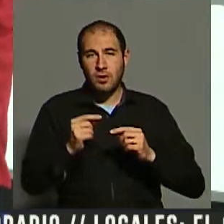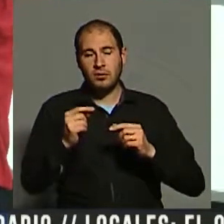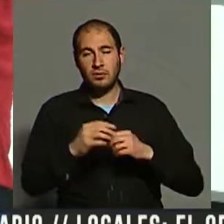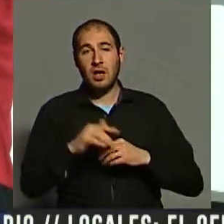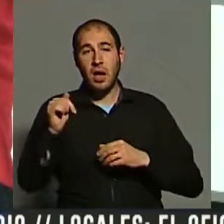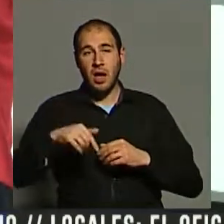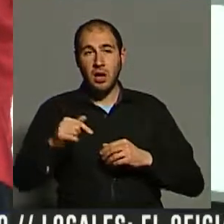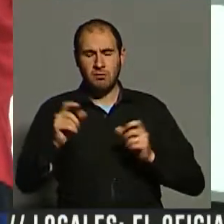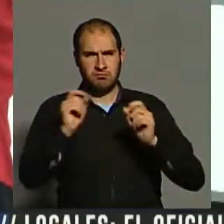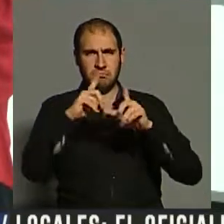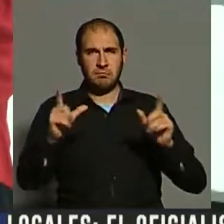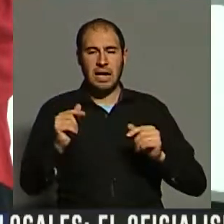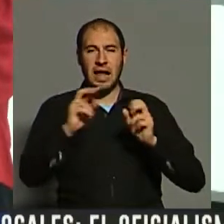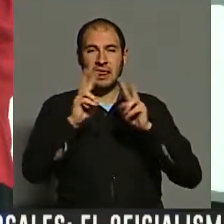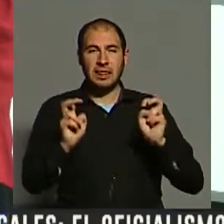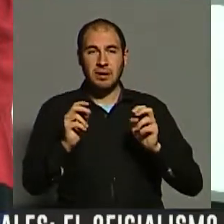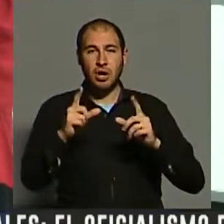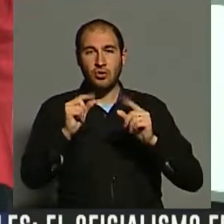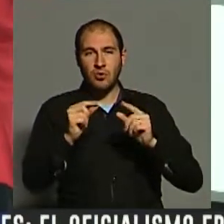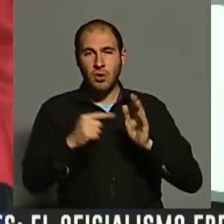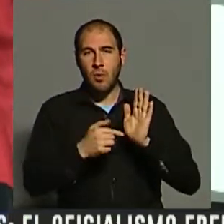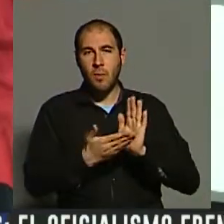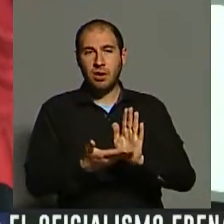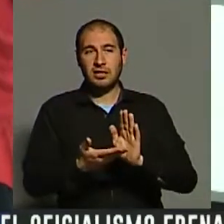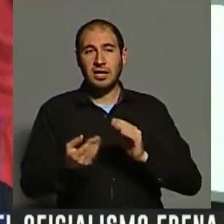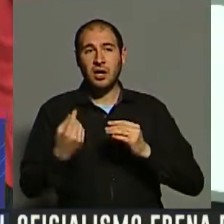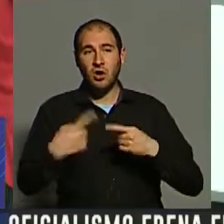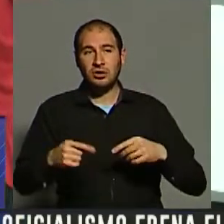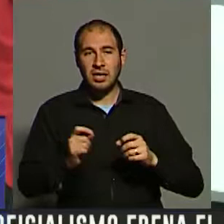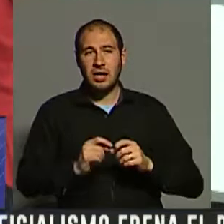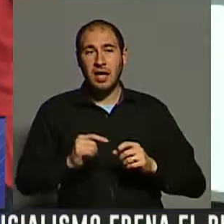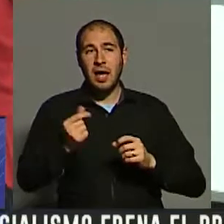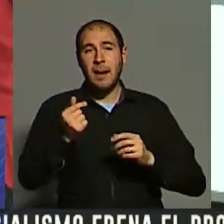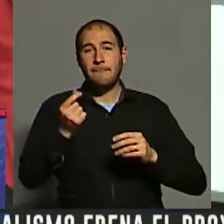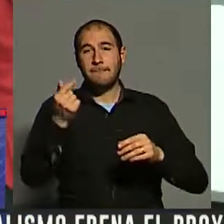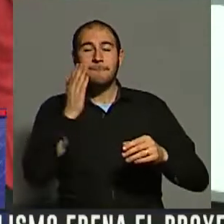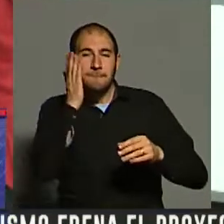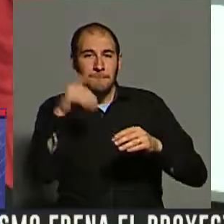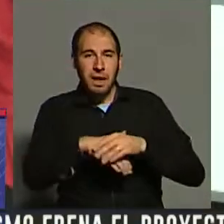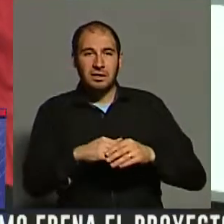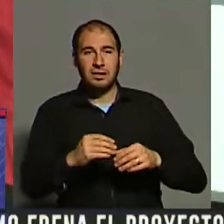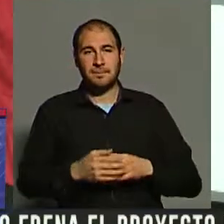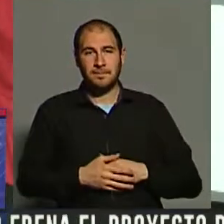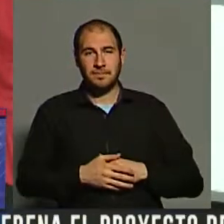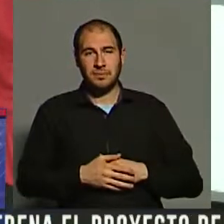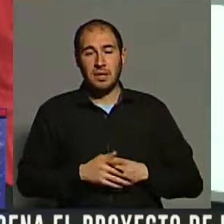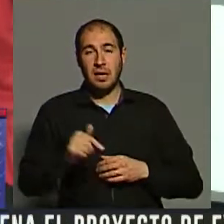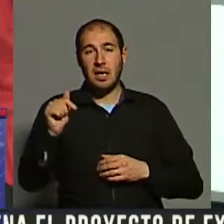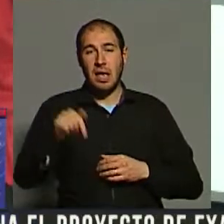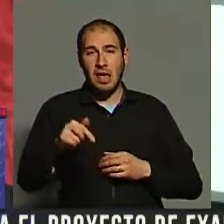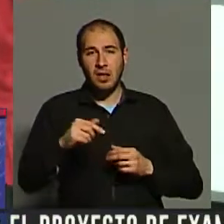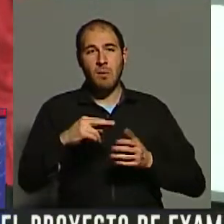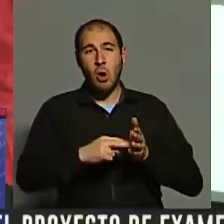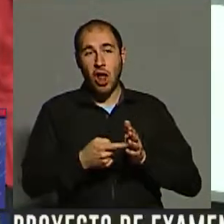hoy llamaba mucho la atención el tema de los números que reflejan la situación y el crecimiento de los plazos fijos en nuestro país sin duda es una de las